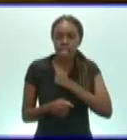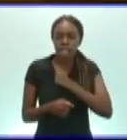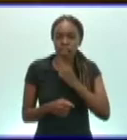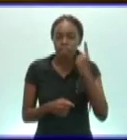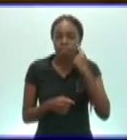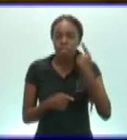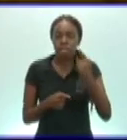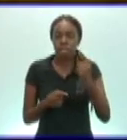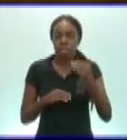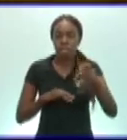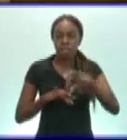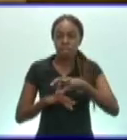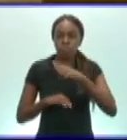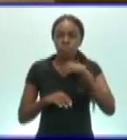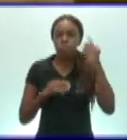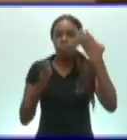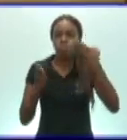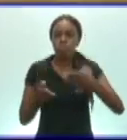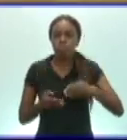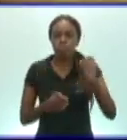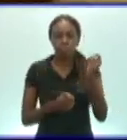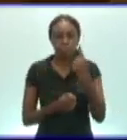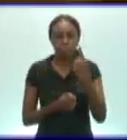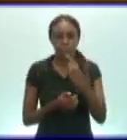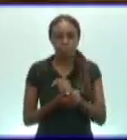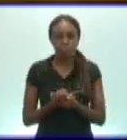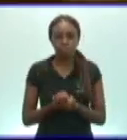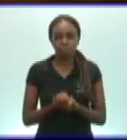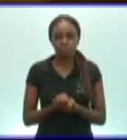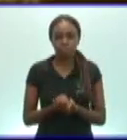muerto antes que rindiéndose.